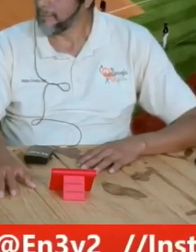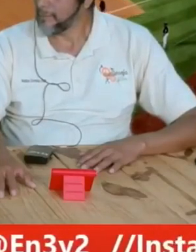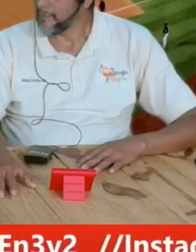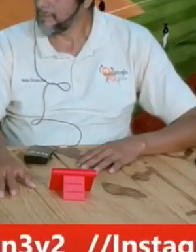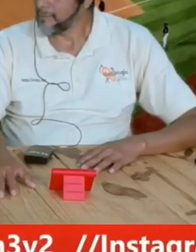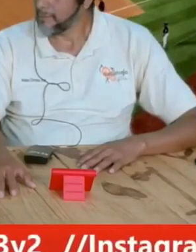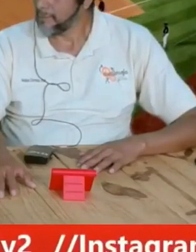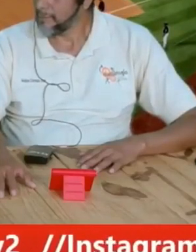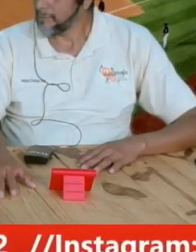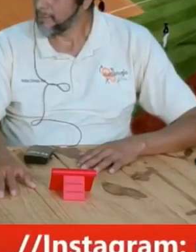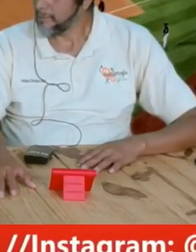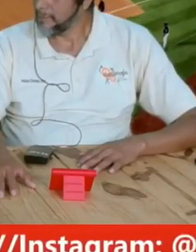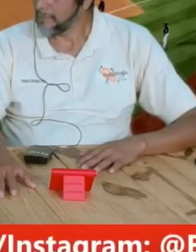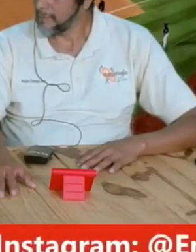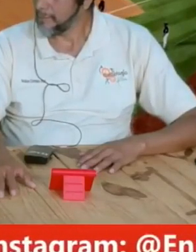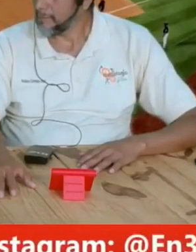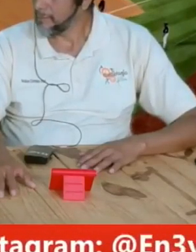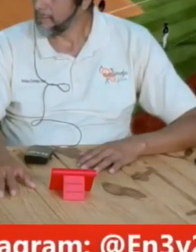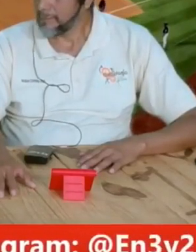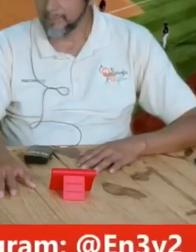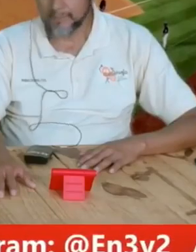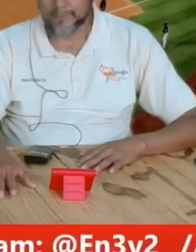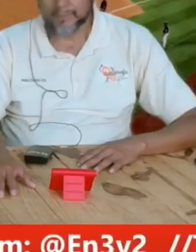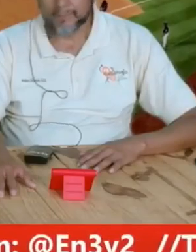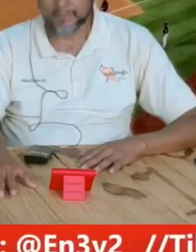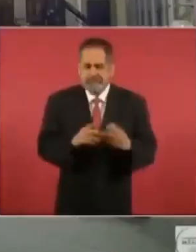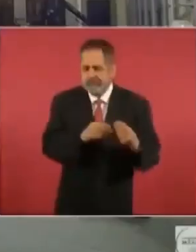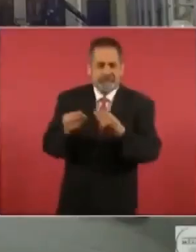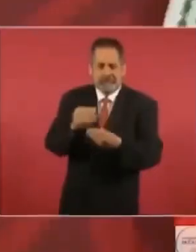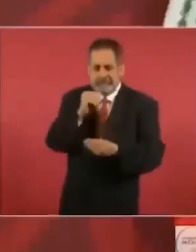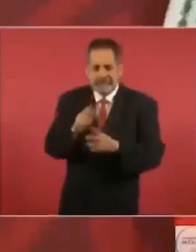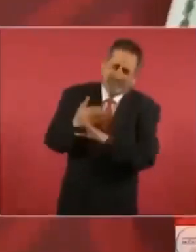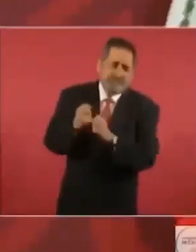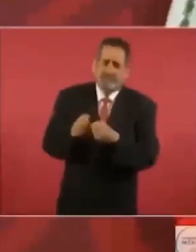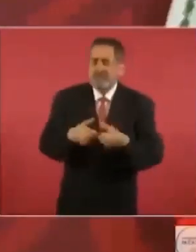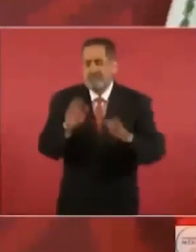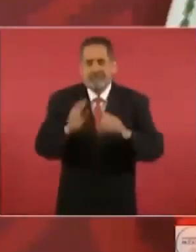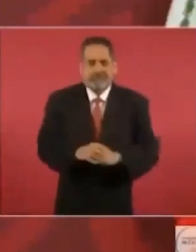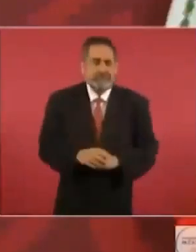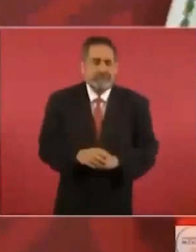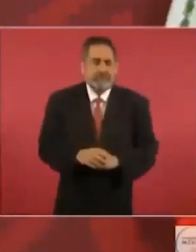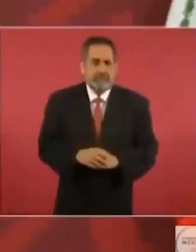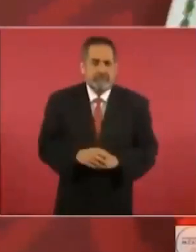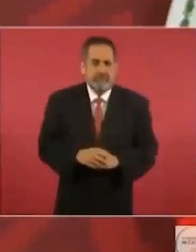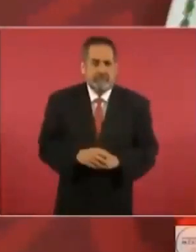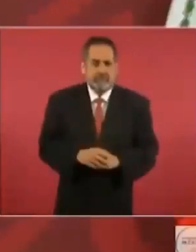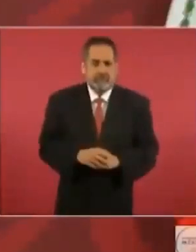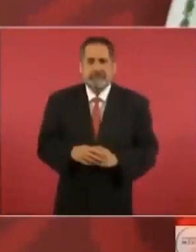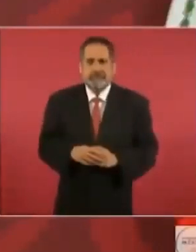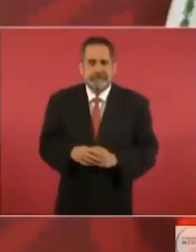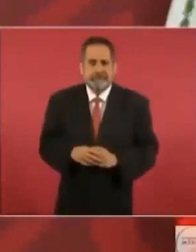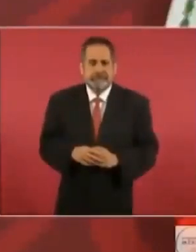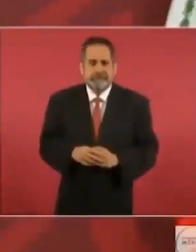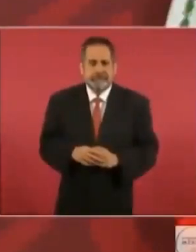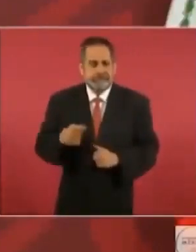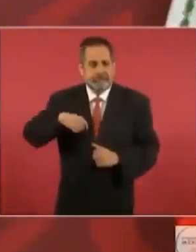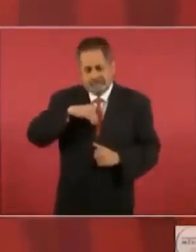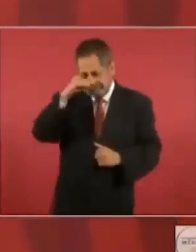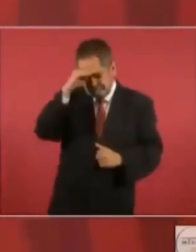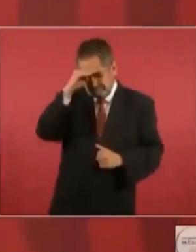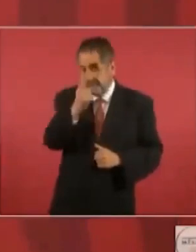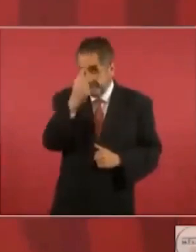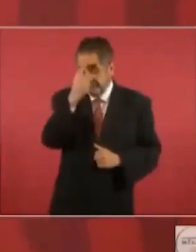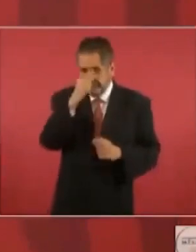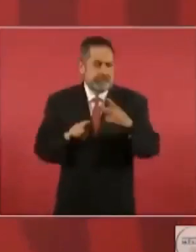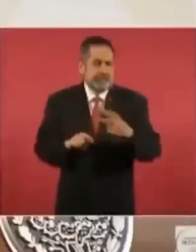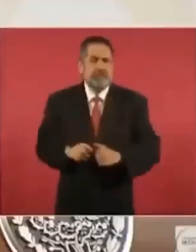protector que la está librando hasta del rey del catch. Suéltala, Orlando. Más golpes, y hay que tener presente